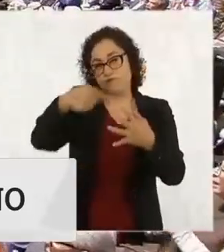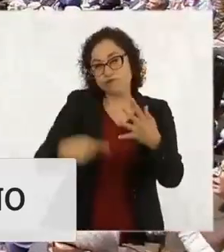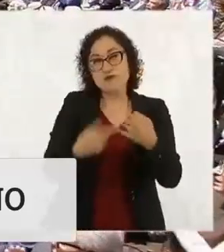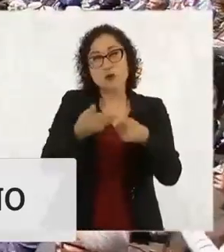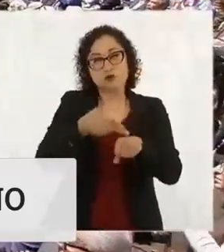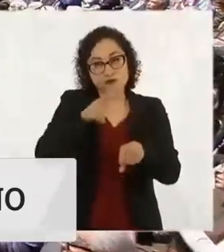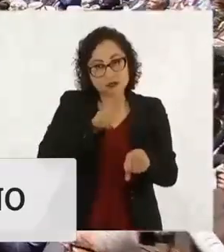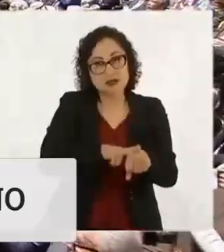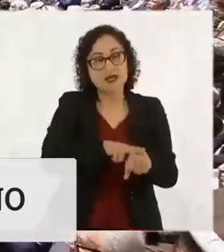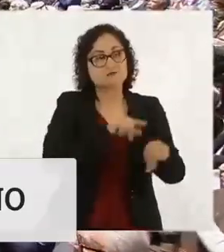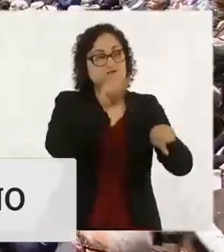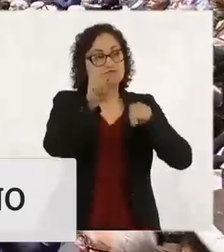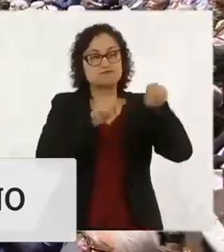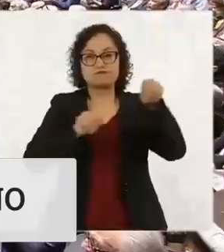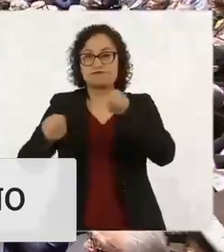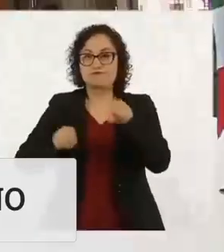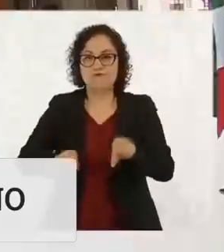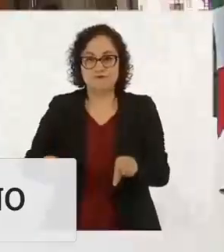estamos abriendo